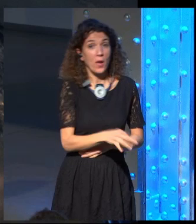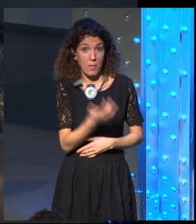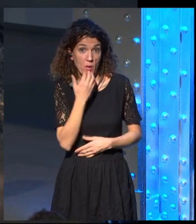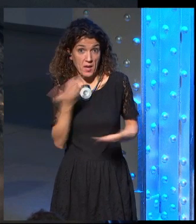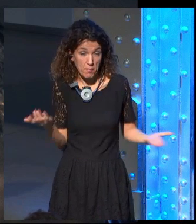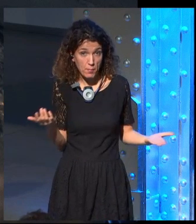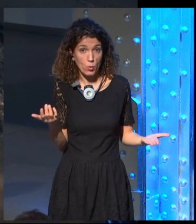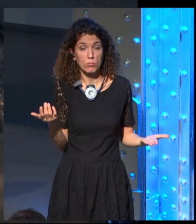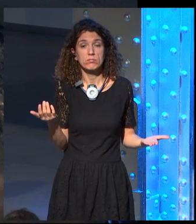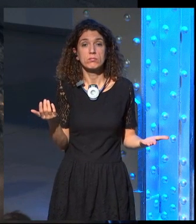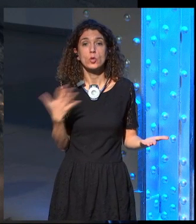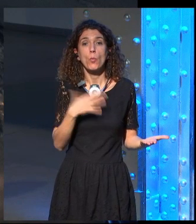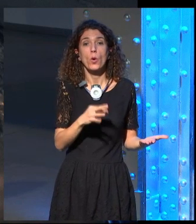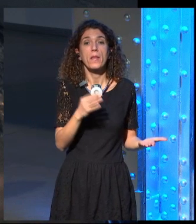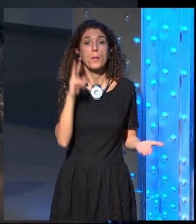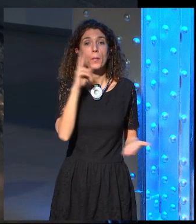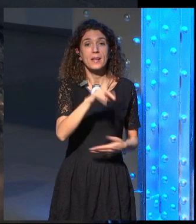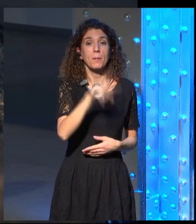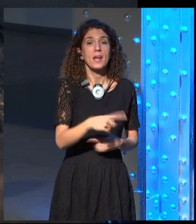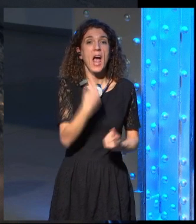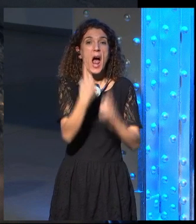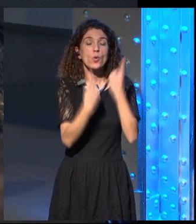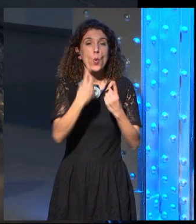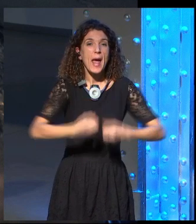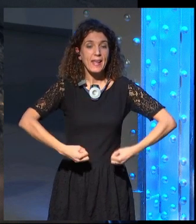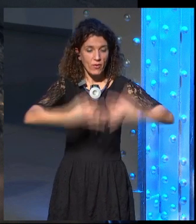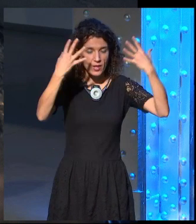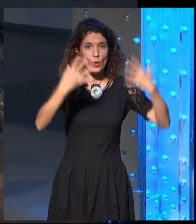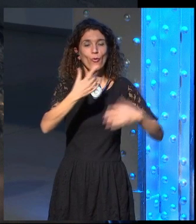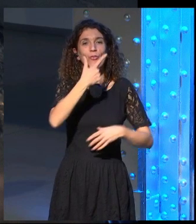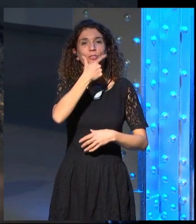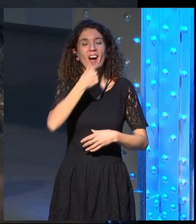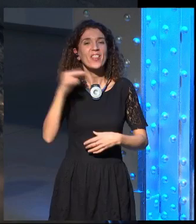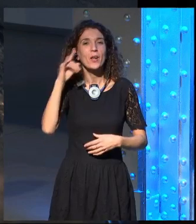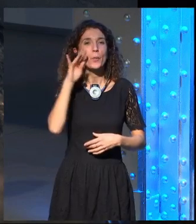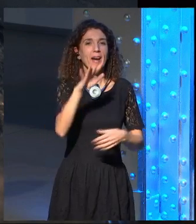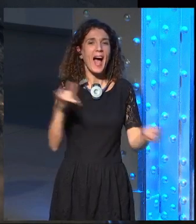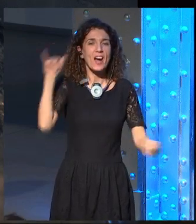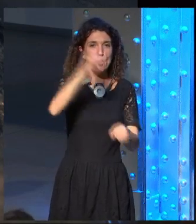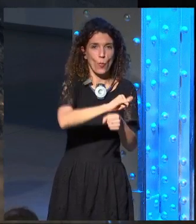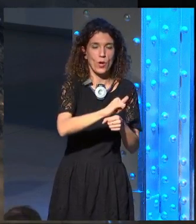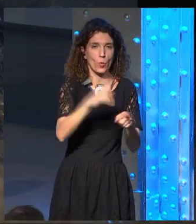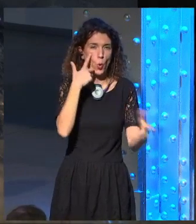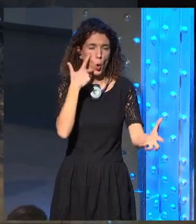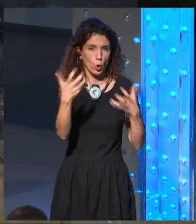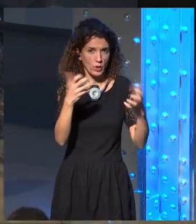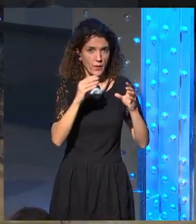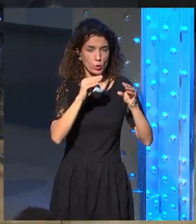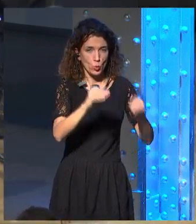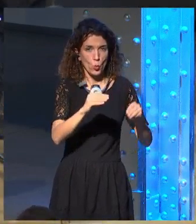y se puede ver a lo mejor algún edificio, pero es más fácil reconocer aeropuertos por el contraste, por